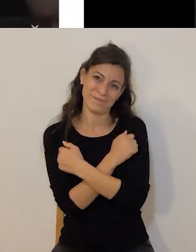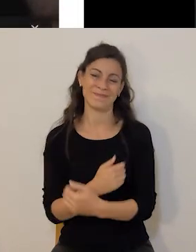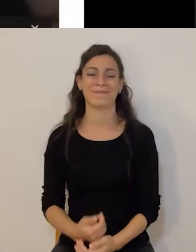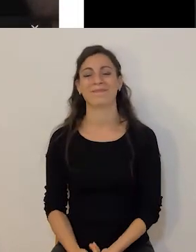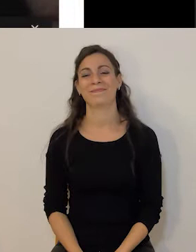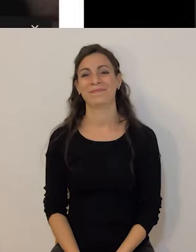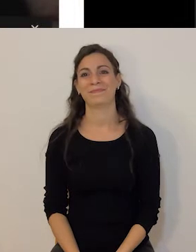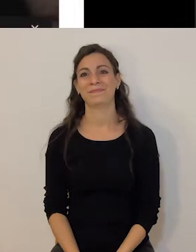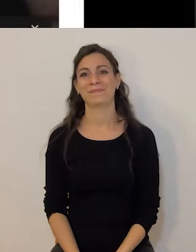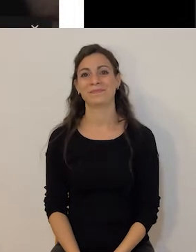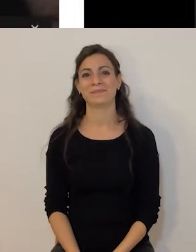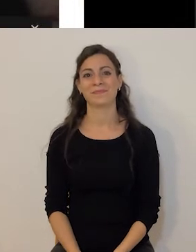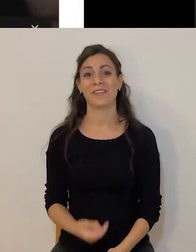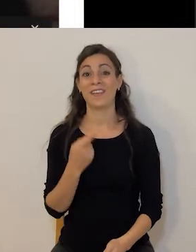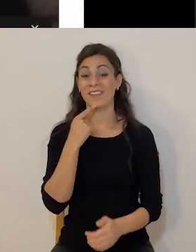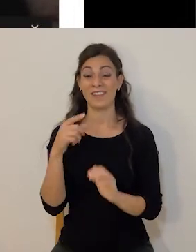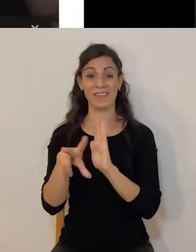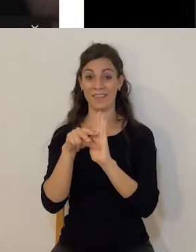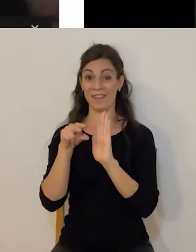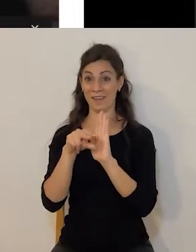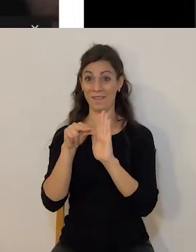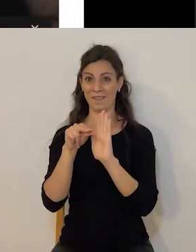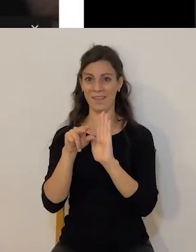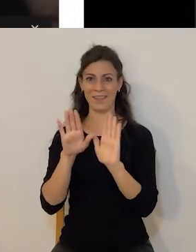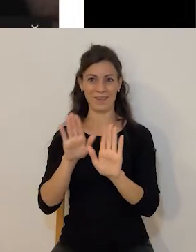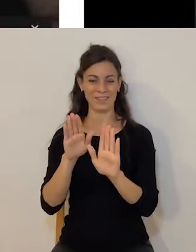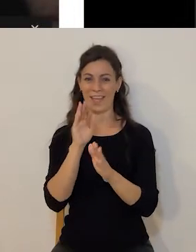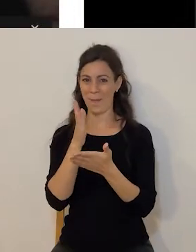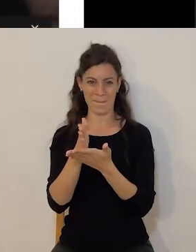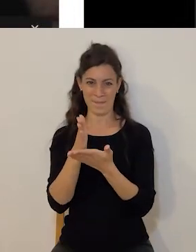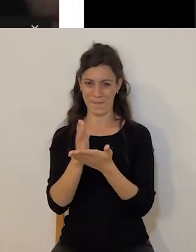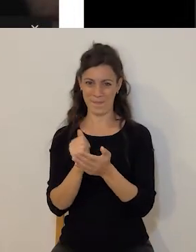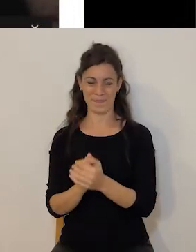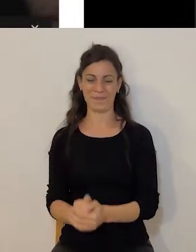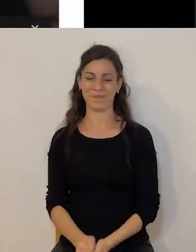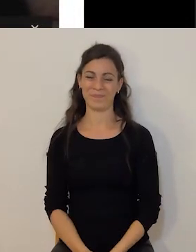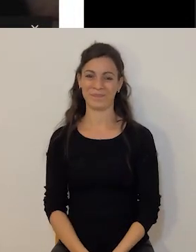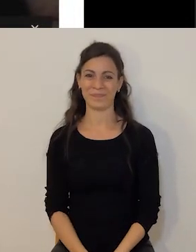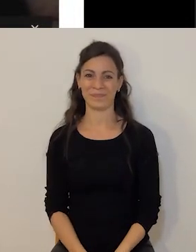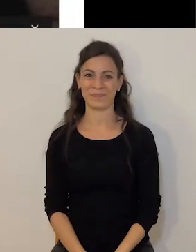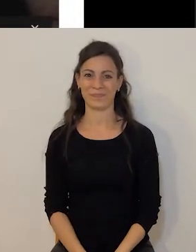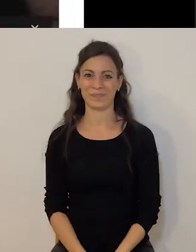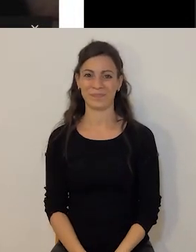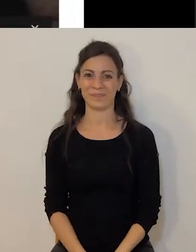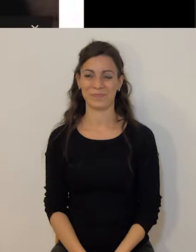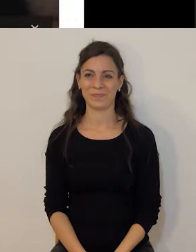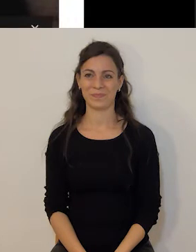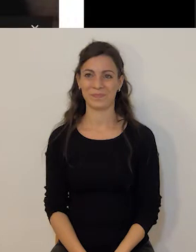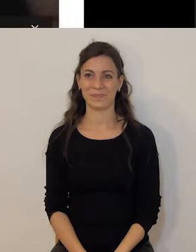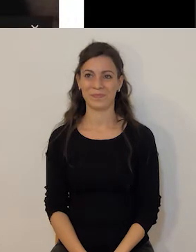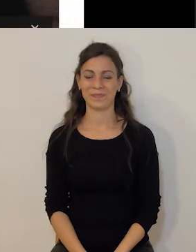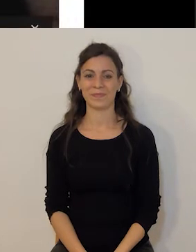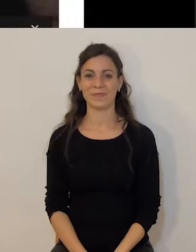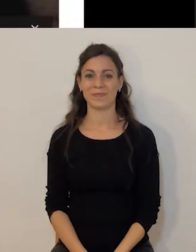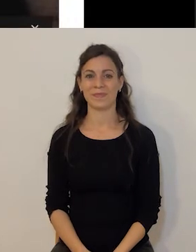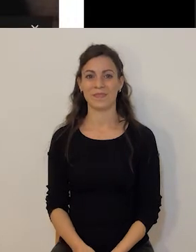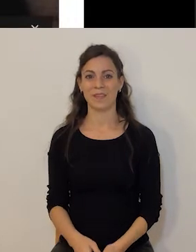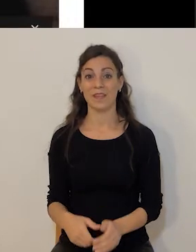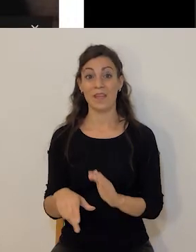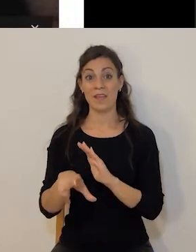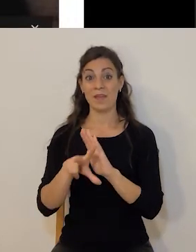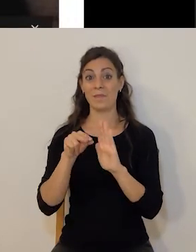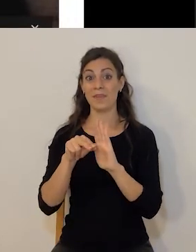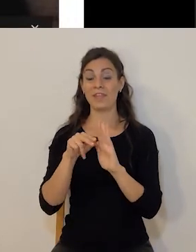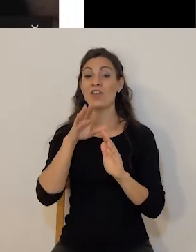Vale, bueno, el vídeo lo dejáis de ver. Hola. El vídeo lo dejamos de ver. Lo tenéis en